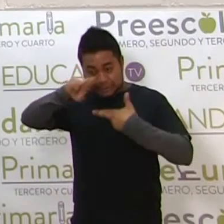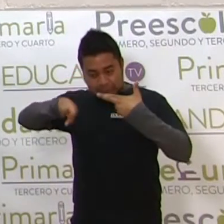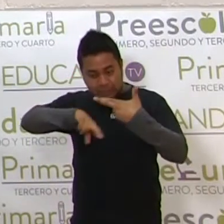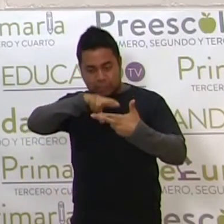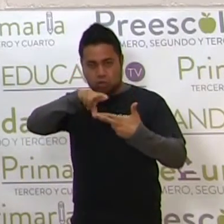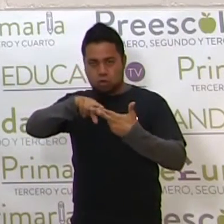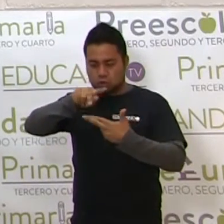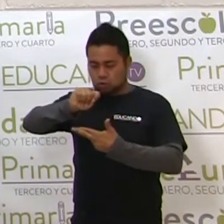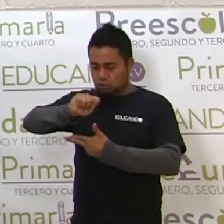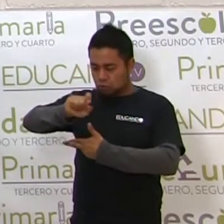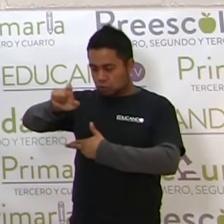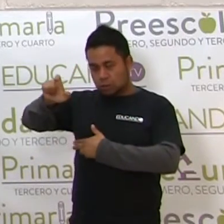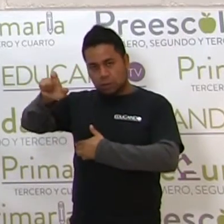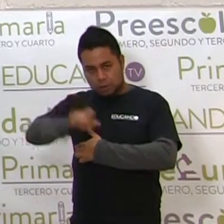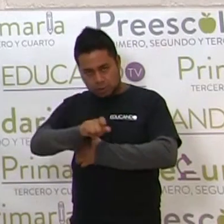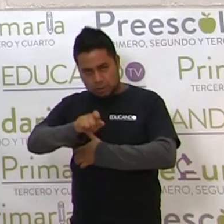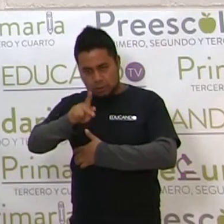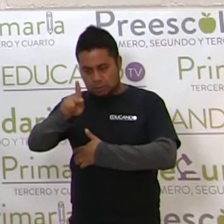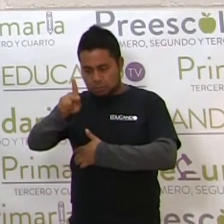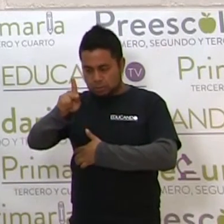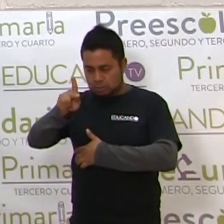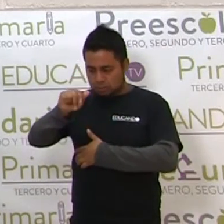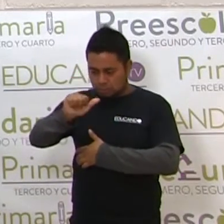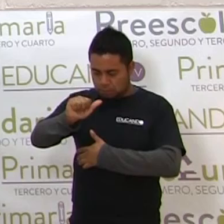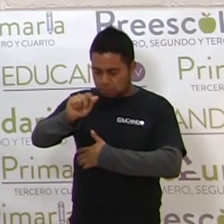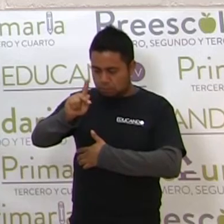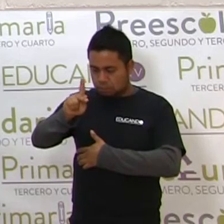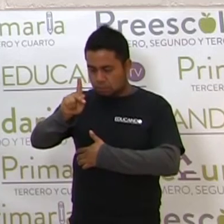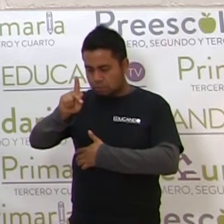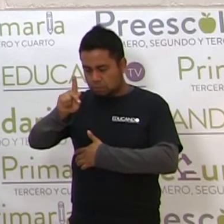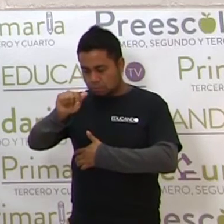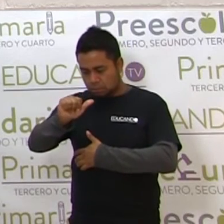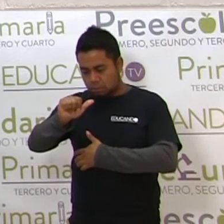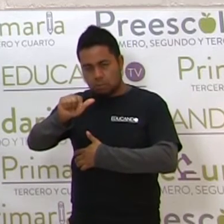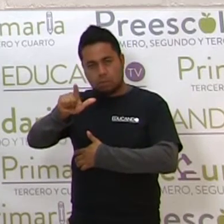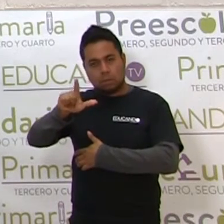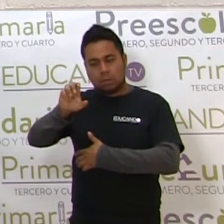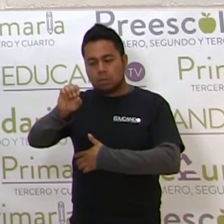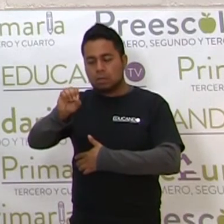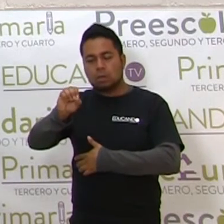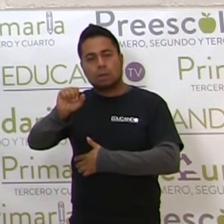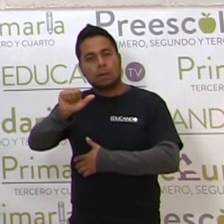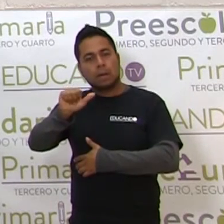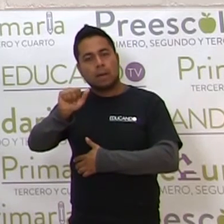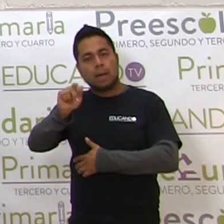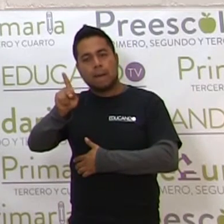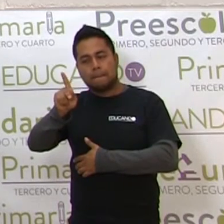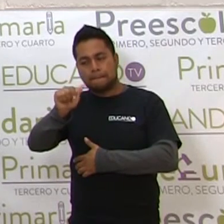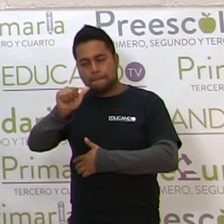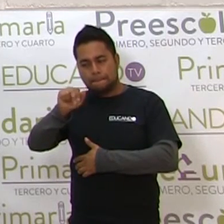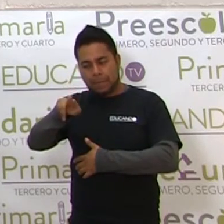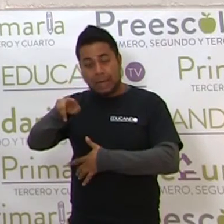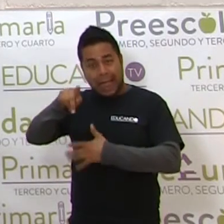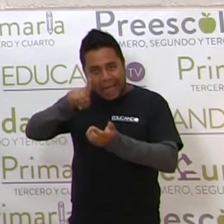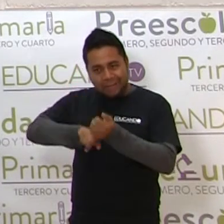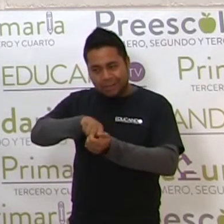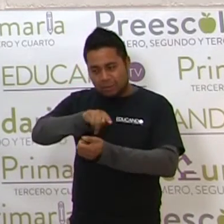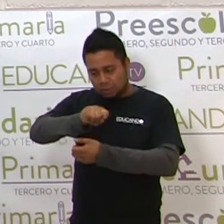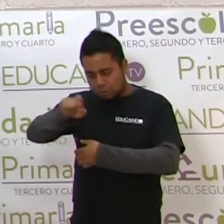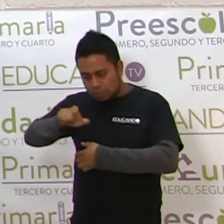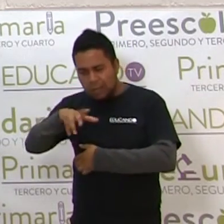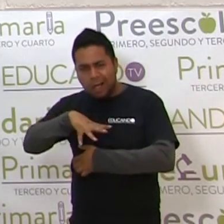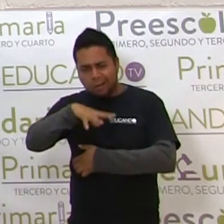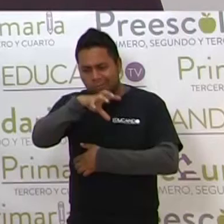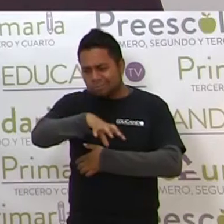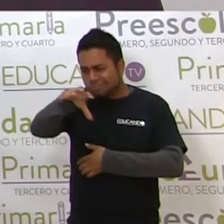tustepec en la región del papaloapa perdón tustepec no es una región la región es el papaloapa Hay muchísimas comunidades